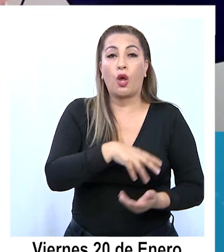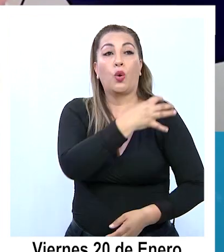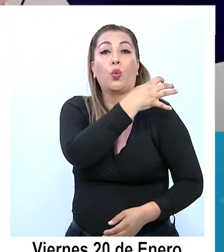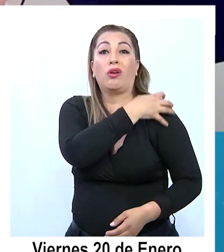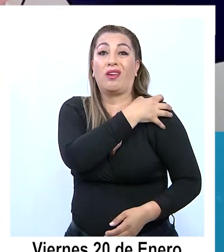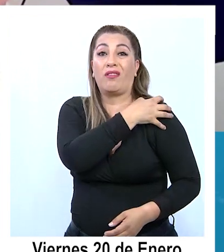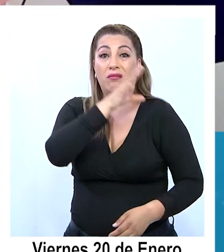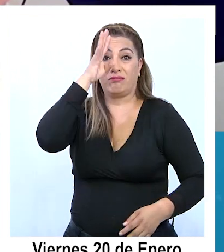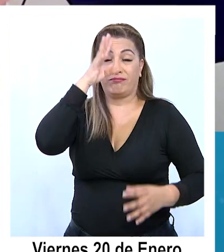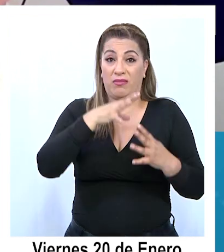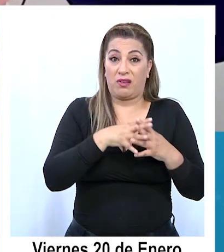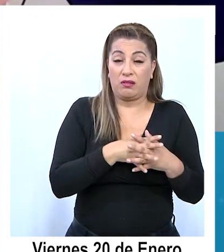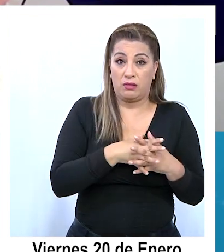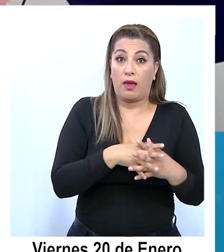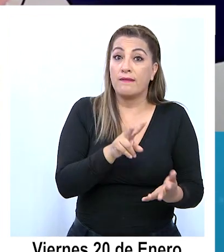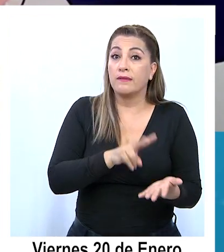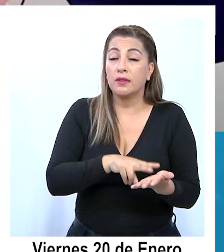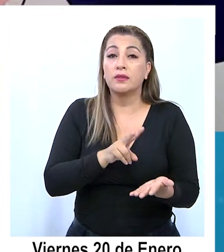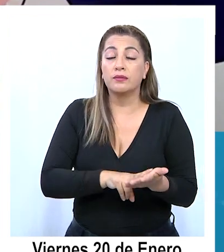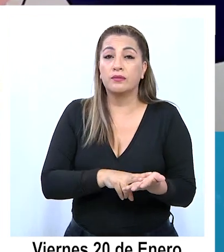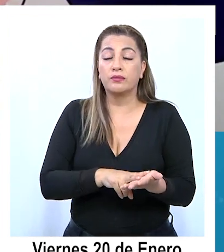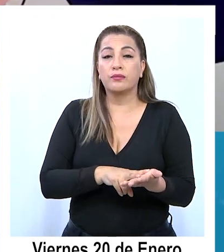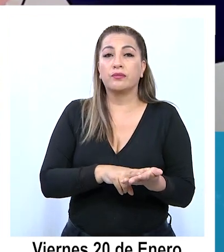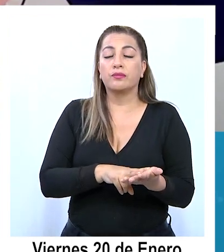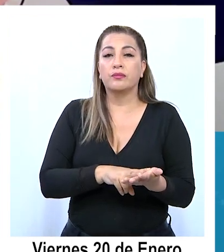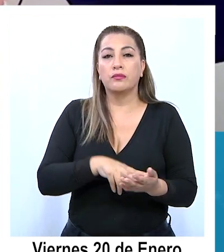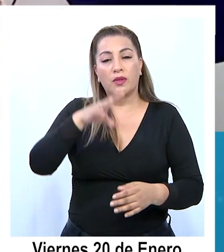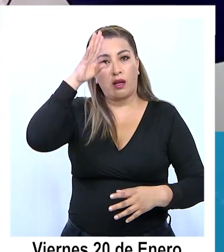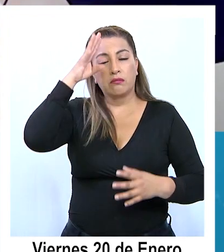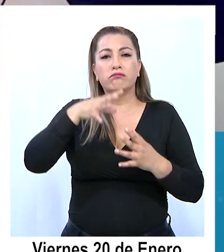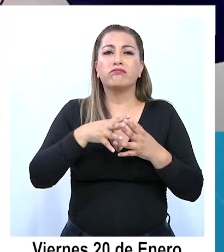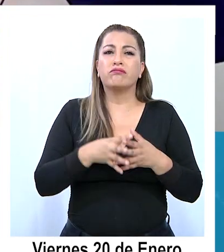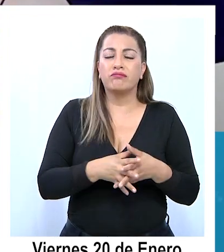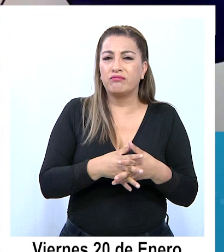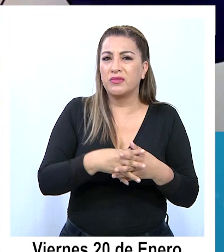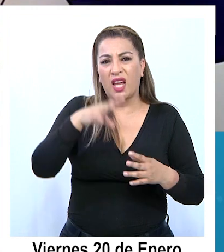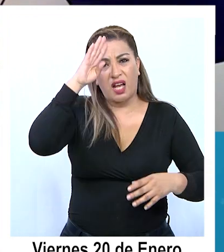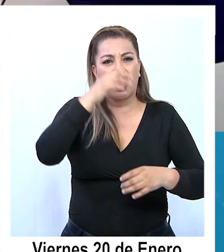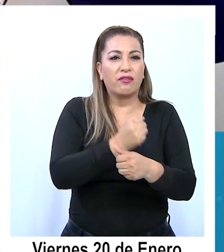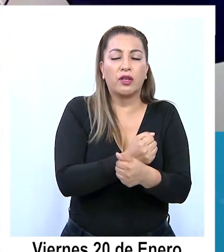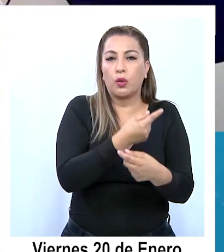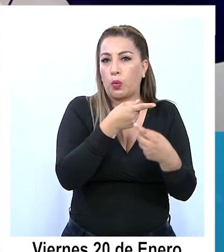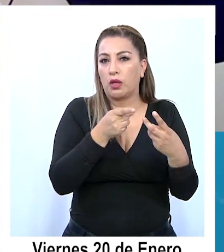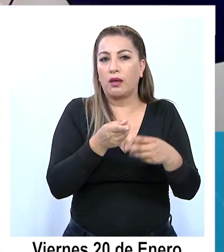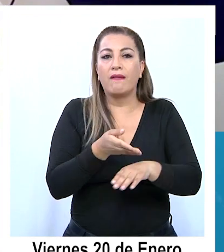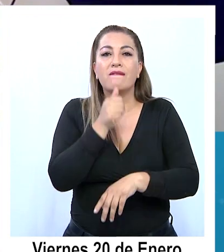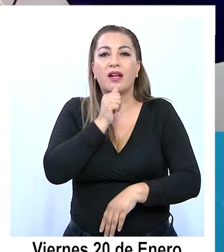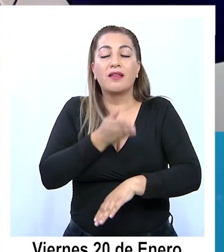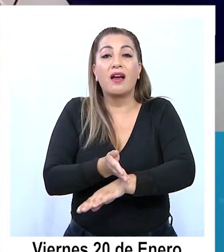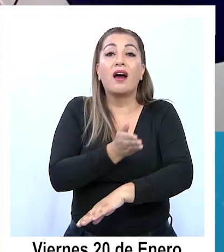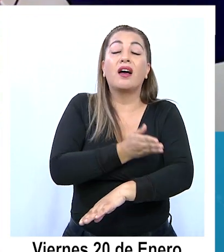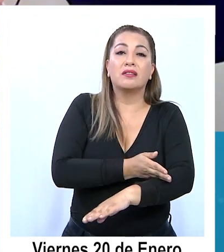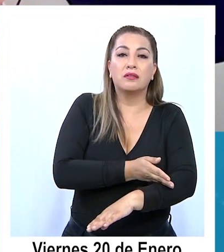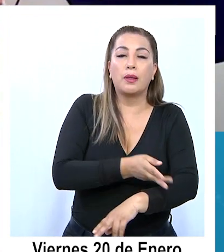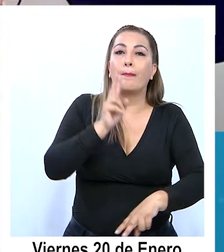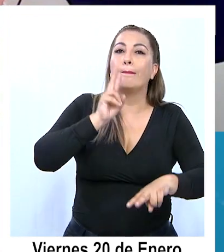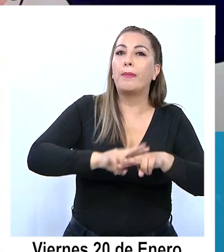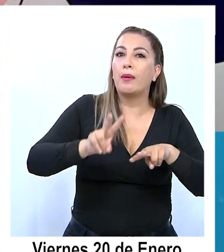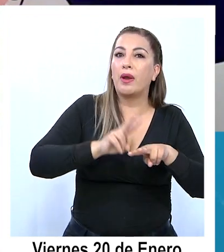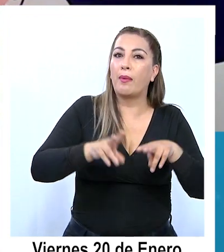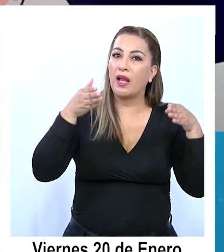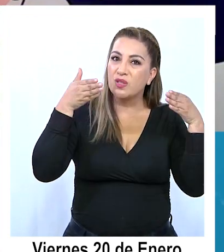en jefe, porque efectivamente las Fuerzas Armadas, ¿no es cierto?, no se preparan, o no es su